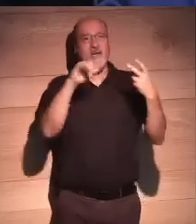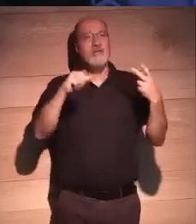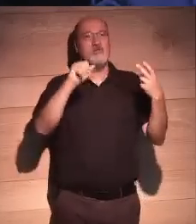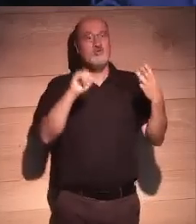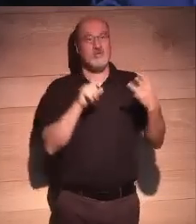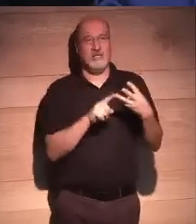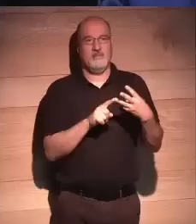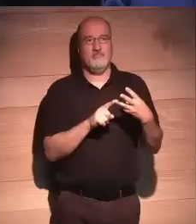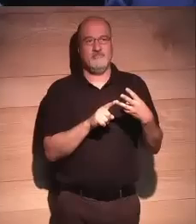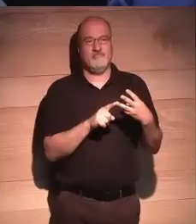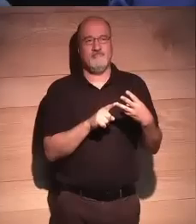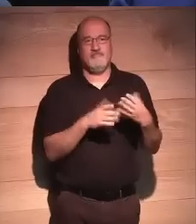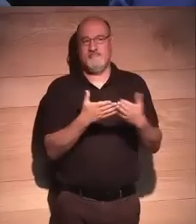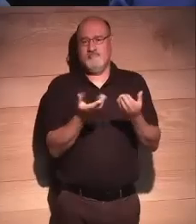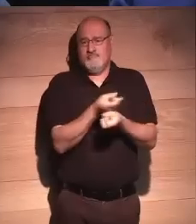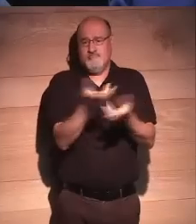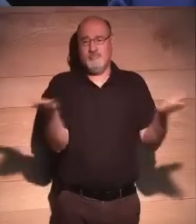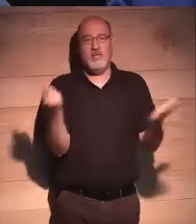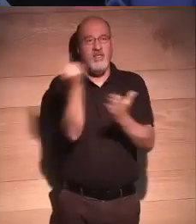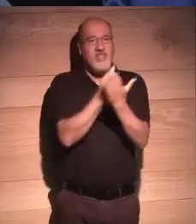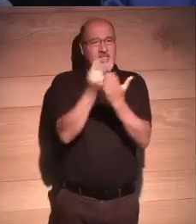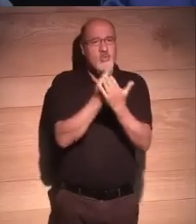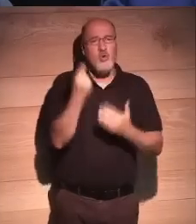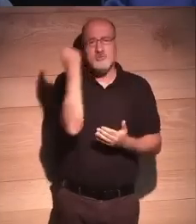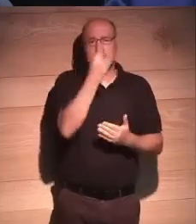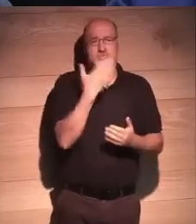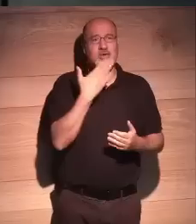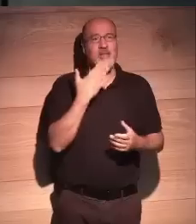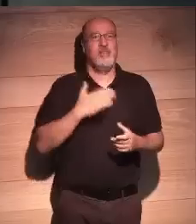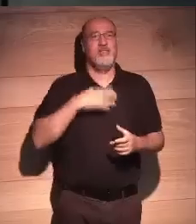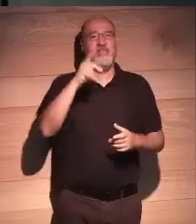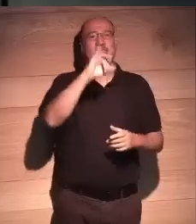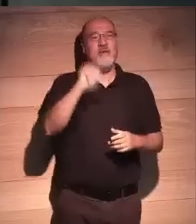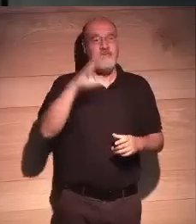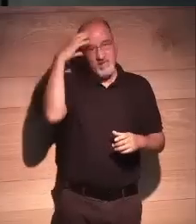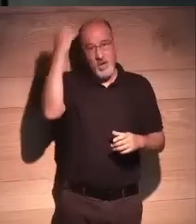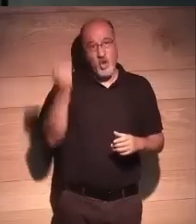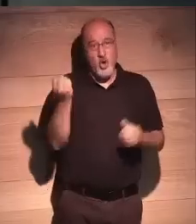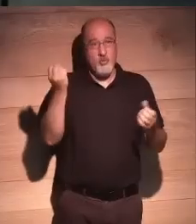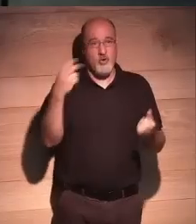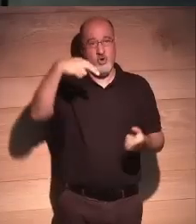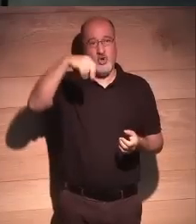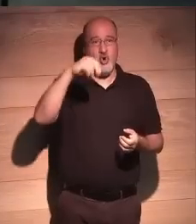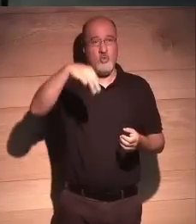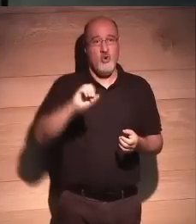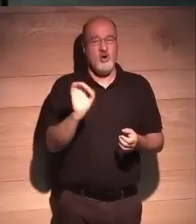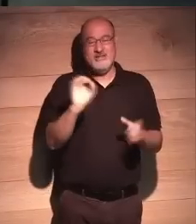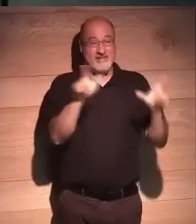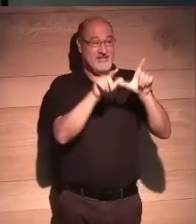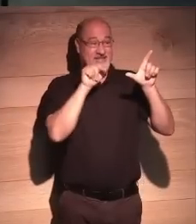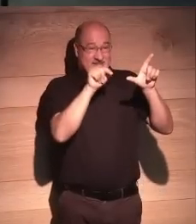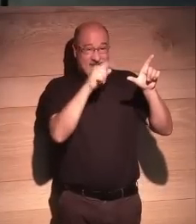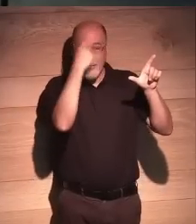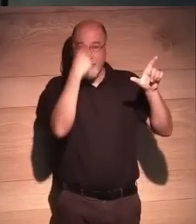sí. De pronto un montón de dibujos, David el Nomo. Claro, esa era nuestra tele entonces, la de